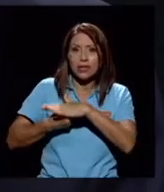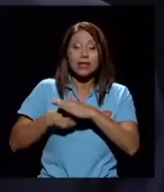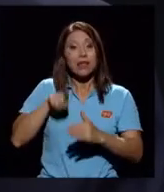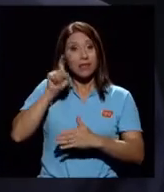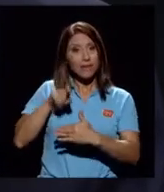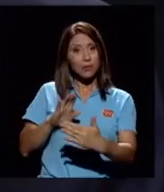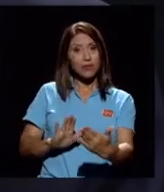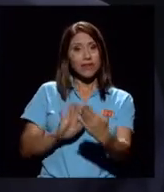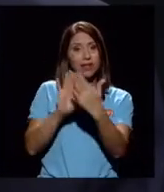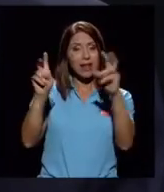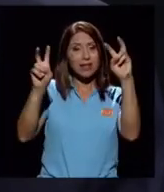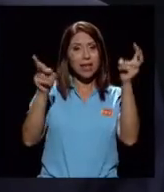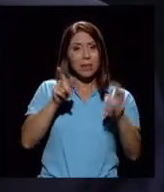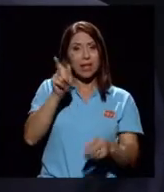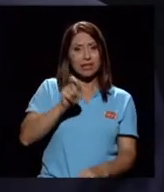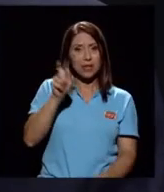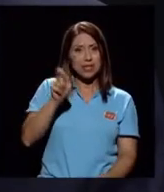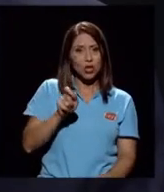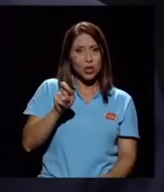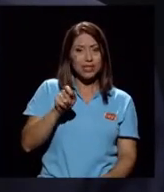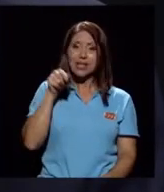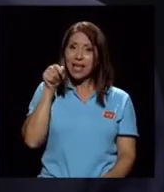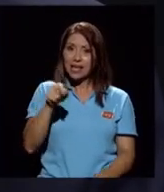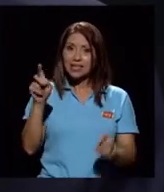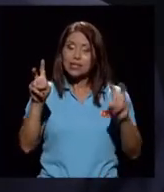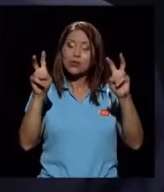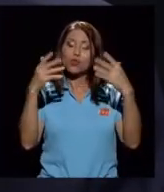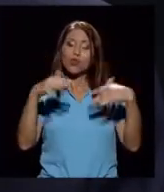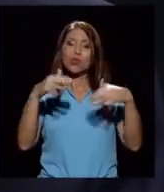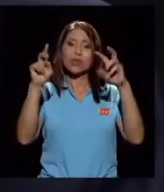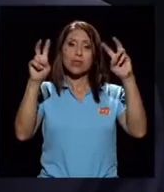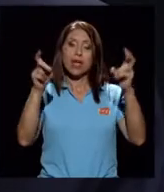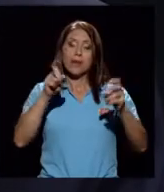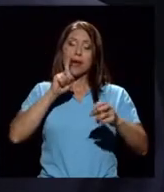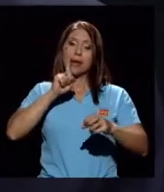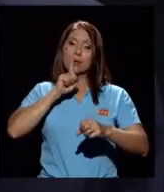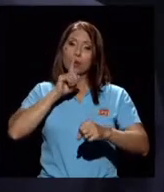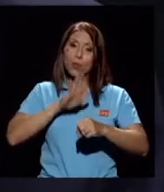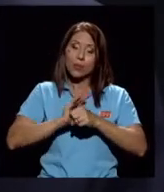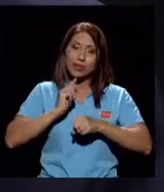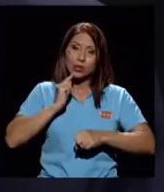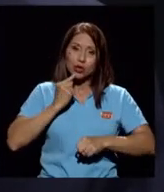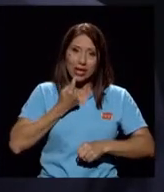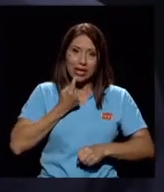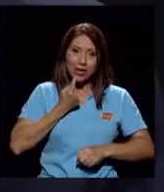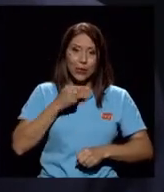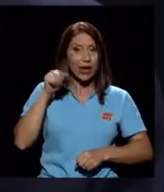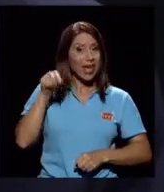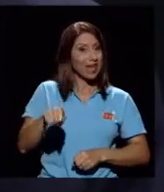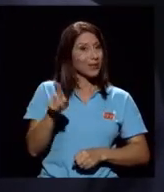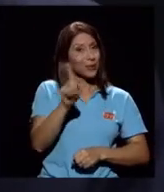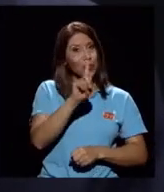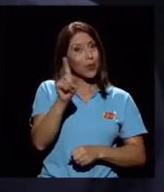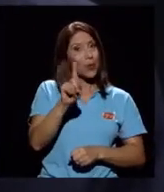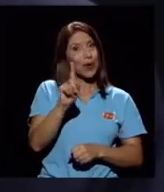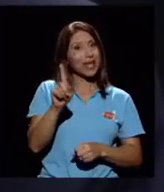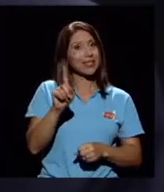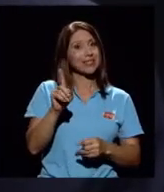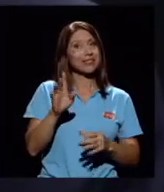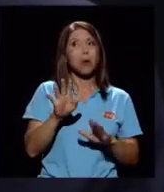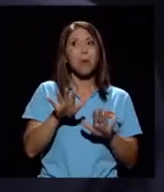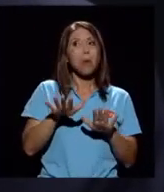eso es un compromiso serio que el país tiene que enfrentar que no va a ser sin dolor que va a ser un tema doloroso